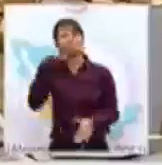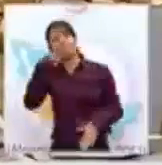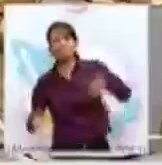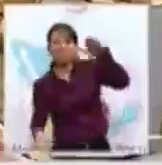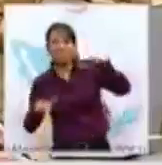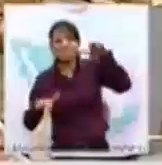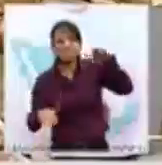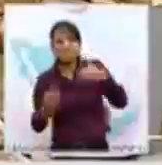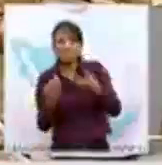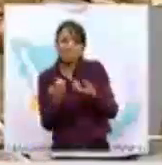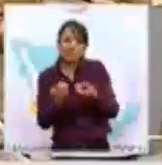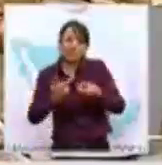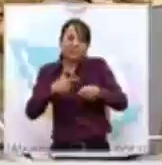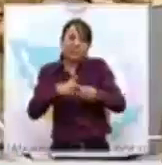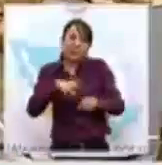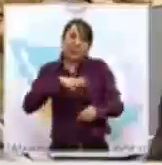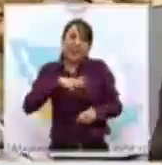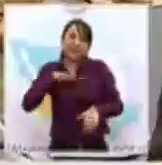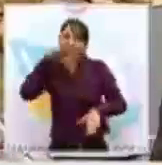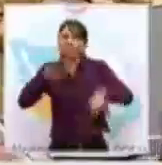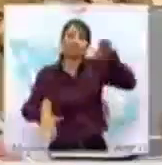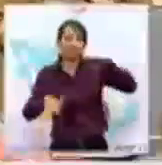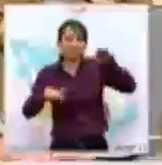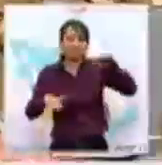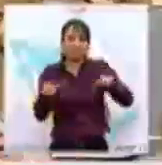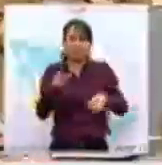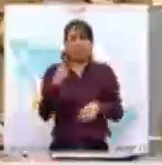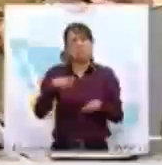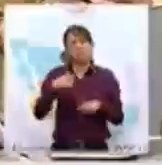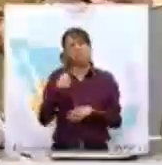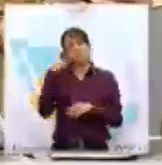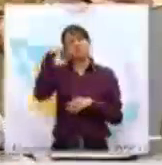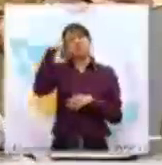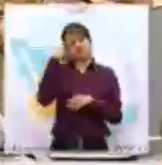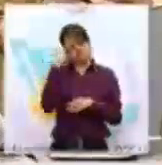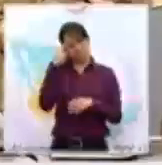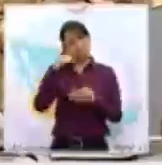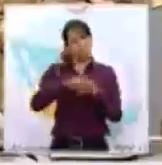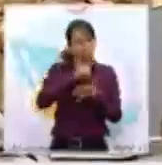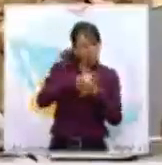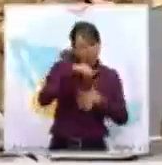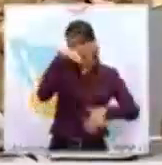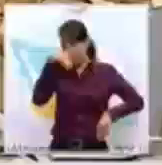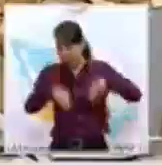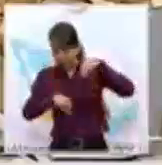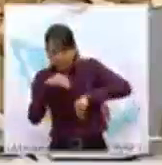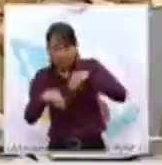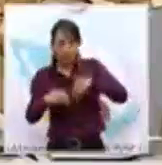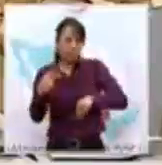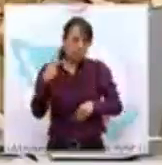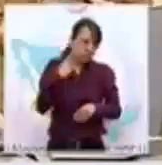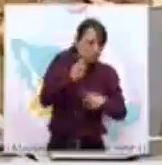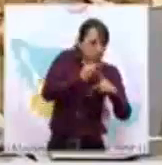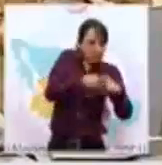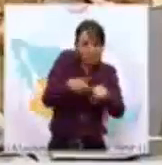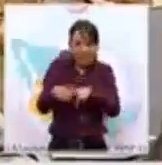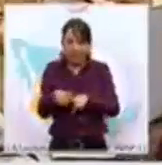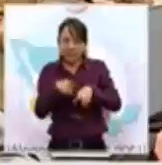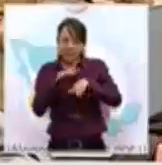uno piensa en políticas universales, en general políticas de fomento del ejercicio de los derechos